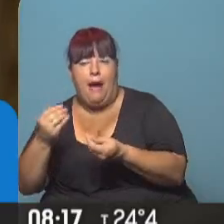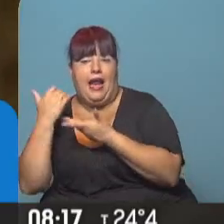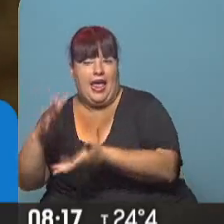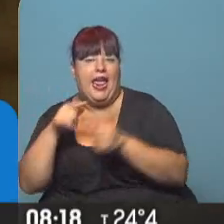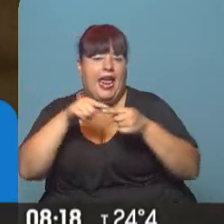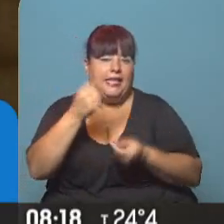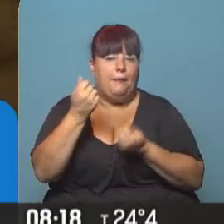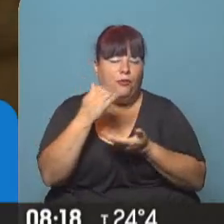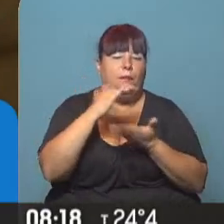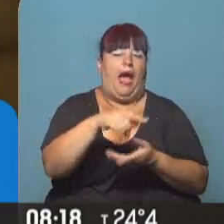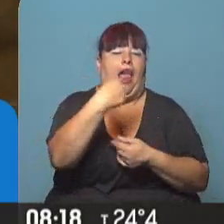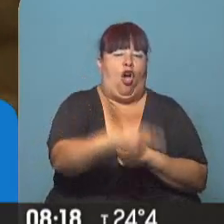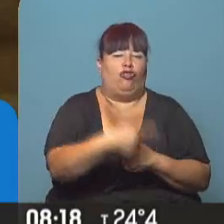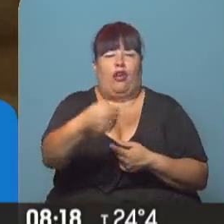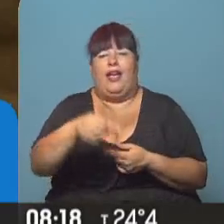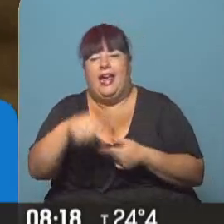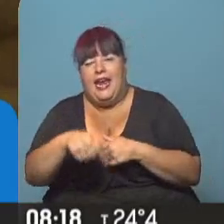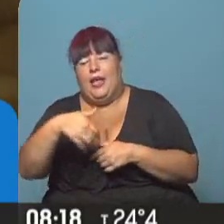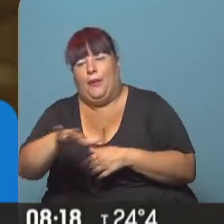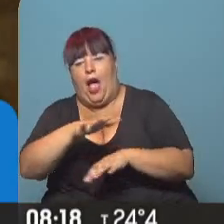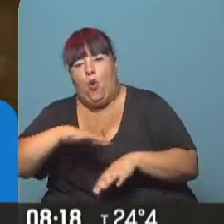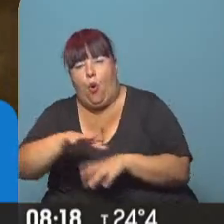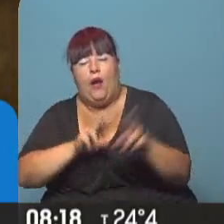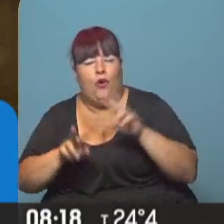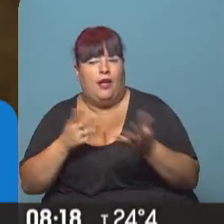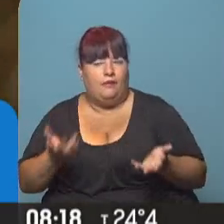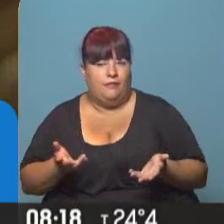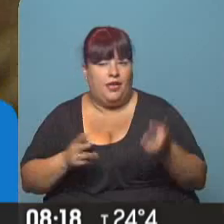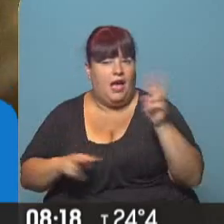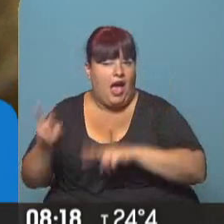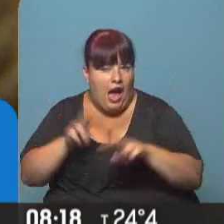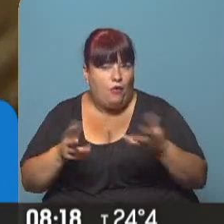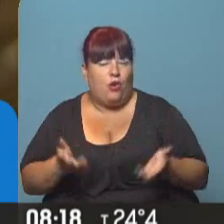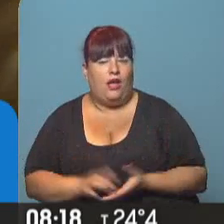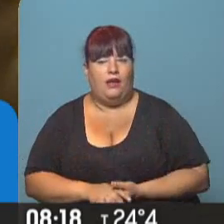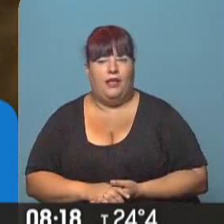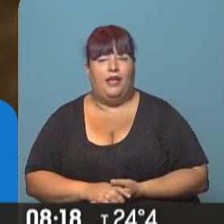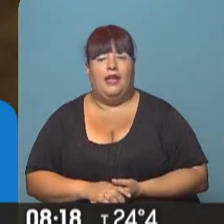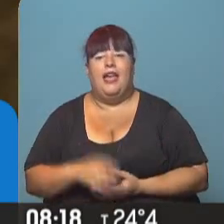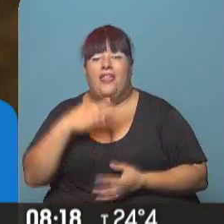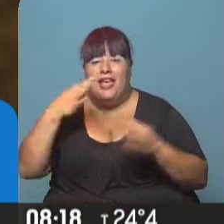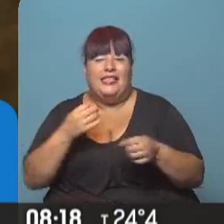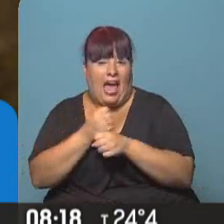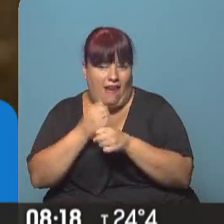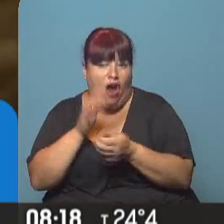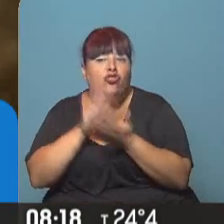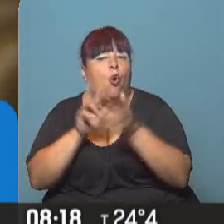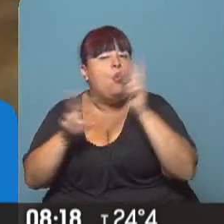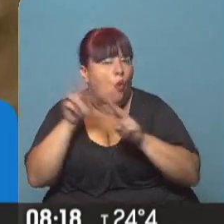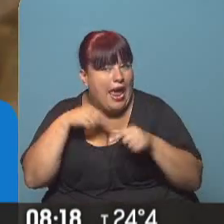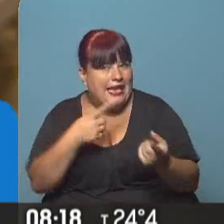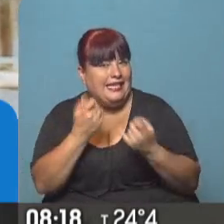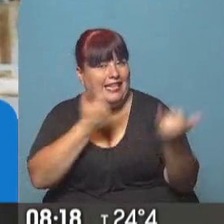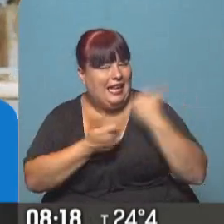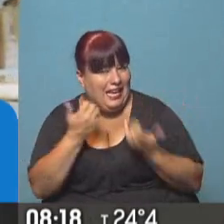recompensa, este presupuesto para otra cosa, este va a ser el área que vamos a hacer. A buscar respuestas operativas sobre la búsqueda, eso